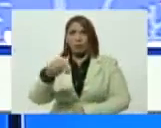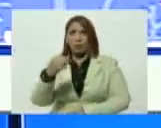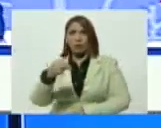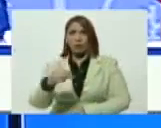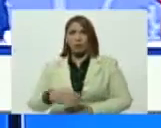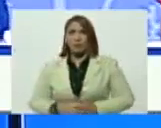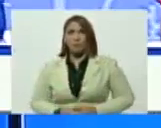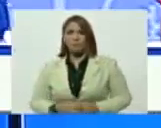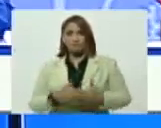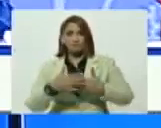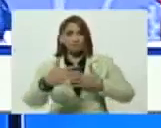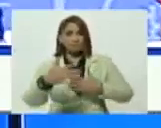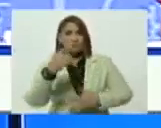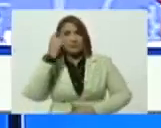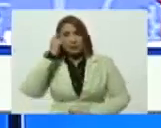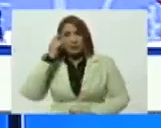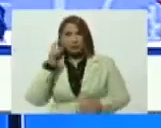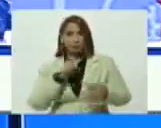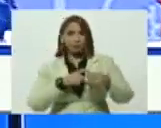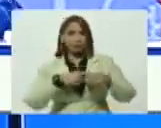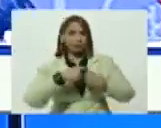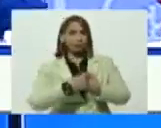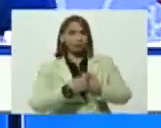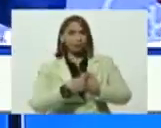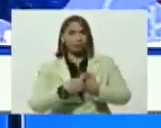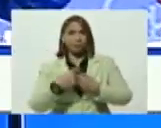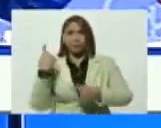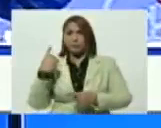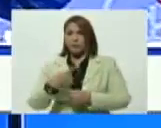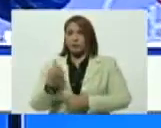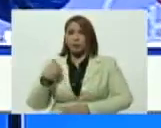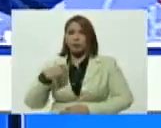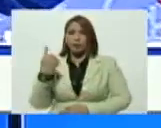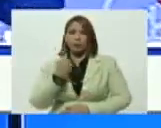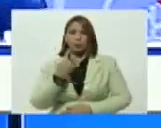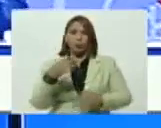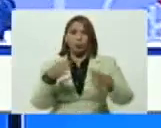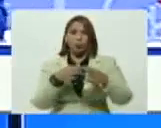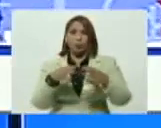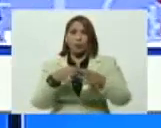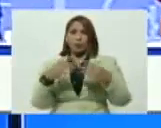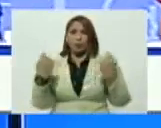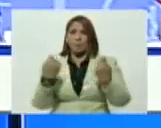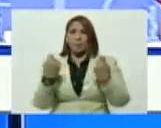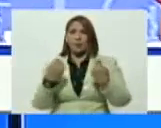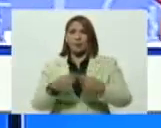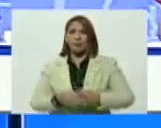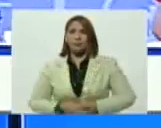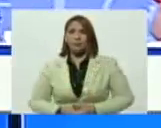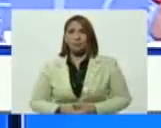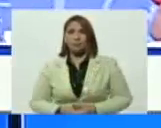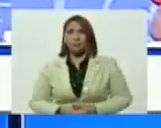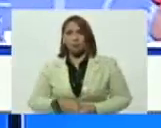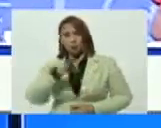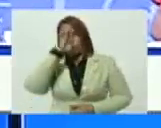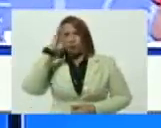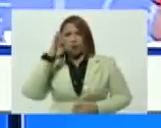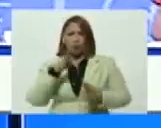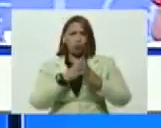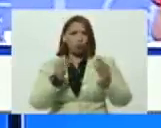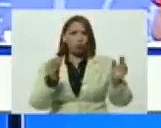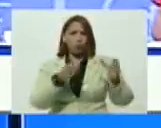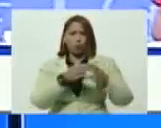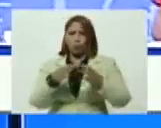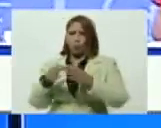en los próximos días se conformará. Tenemos que tener un solo comando de campaña. Diosdado, todos los comandos de